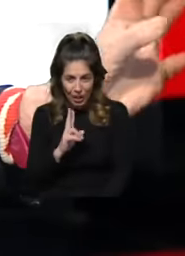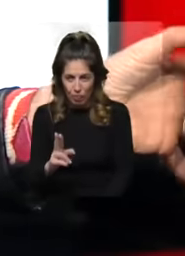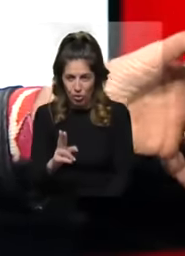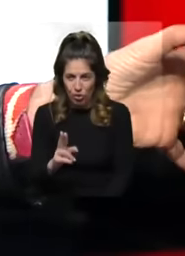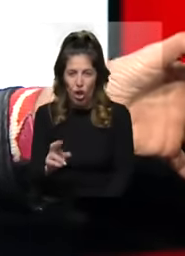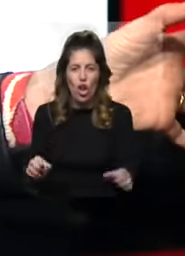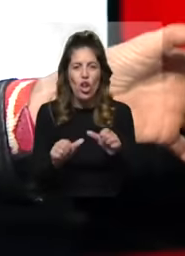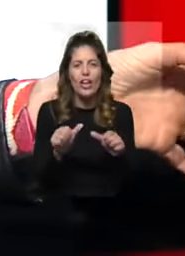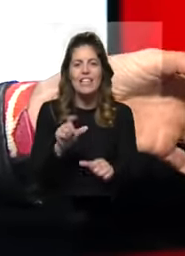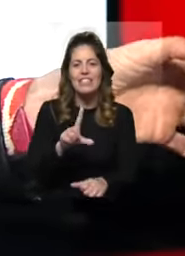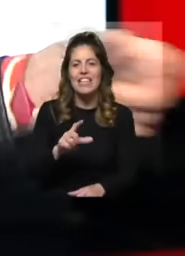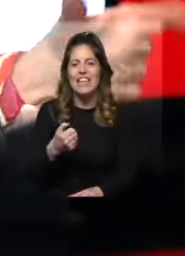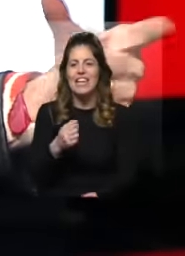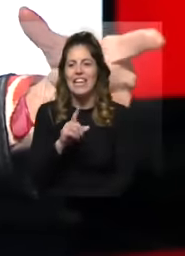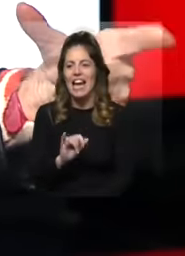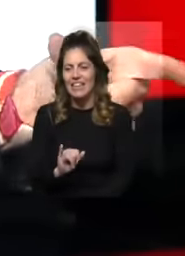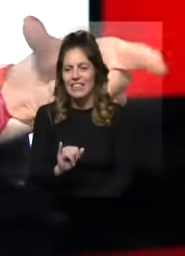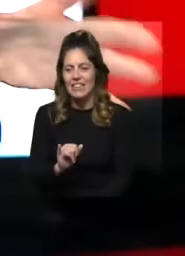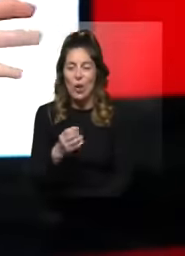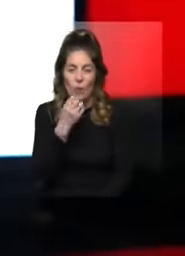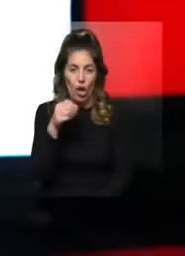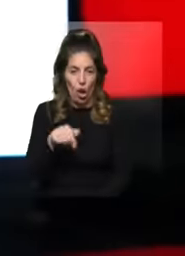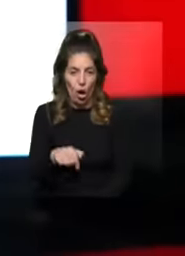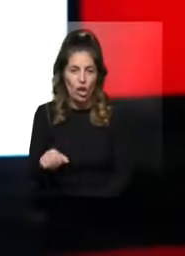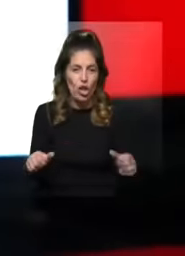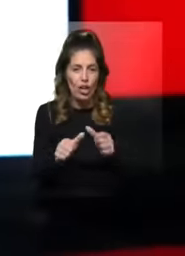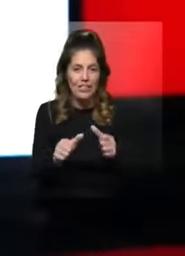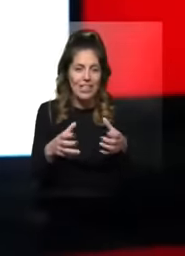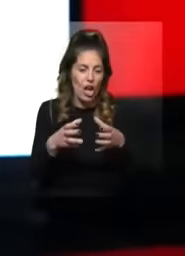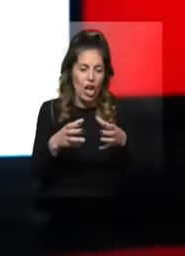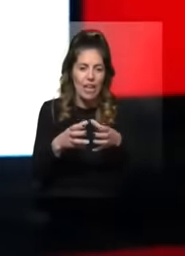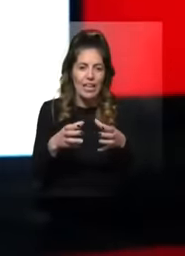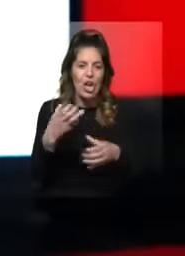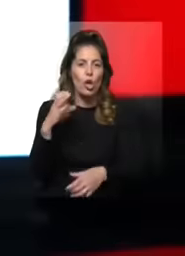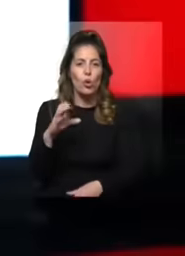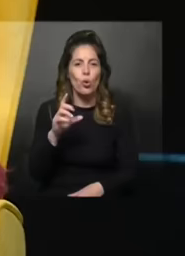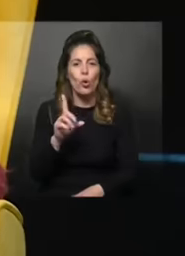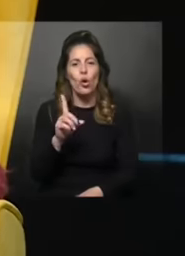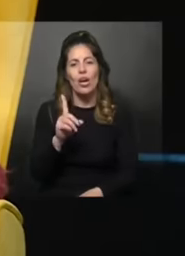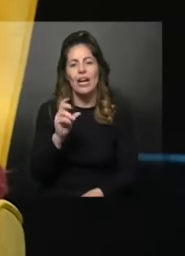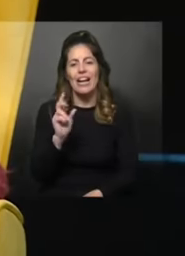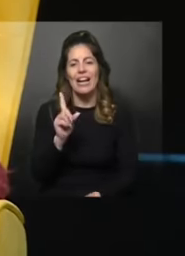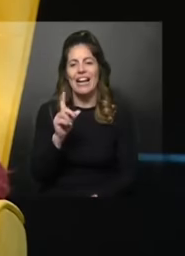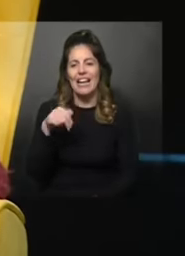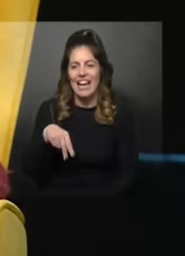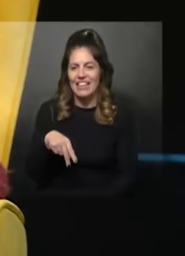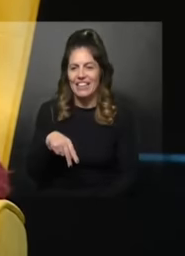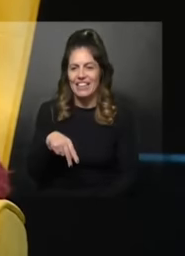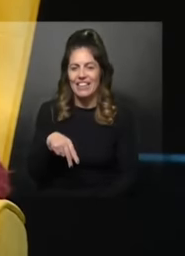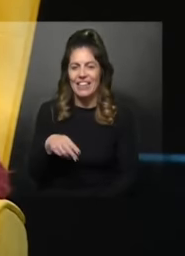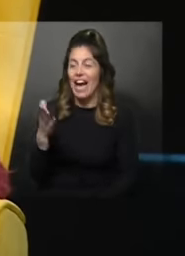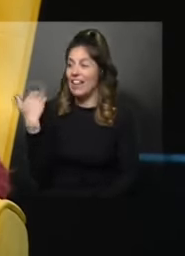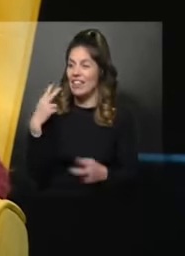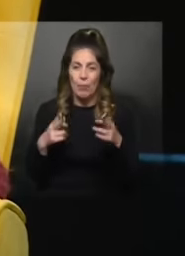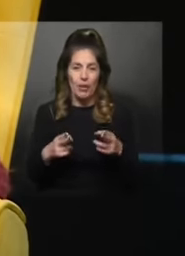que hace Lali, mucho mejor hoy, es lo que hacía el Club del Clan. En nuestra época. Sí. Y no dejamos de ser sensibles. Pero es distinta